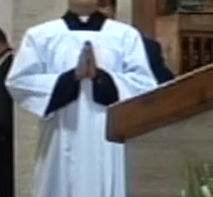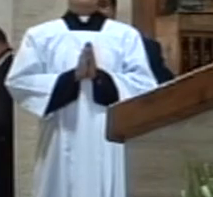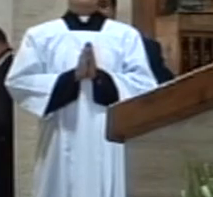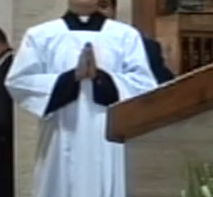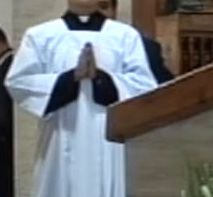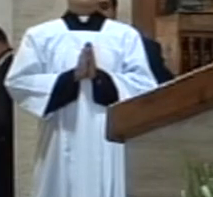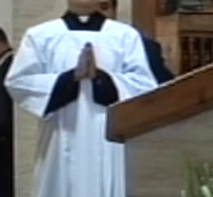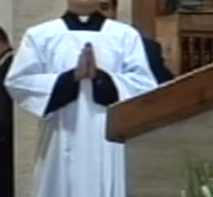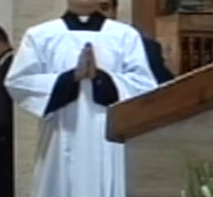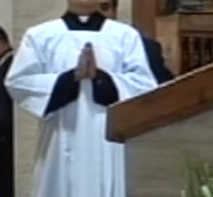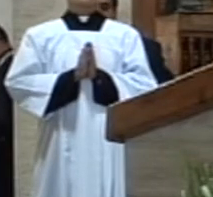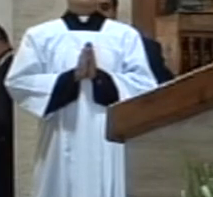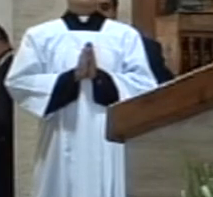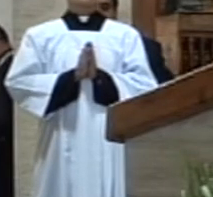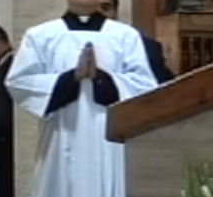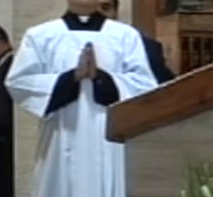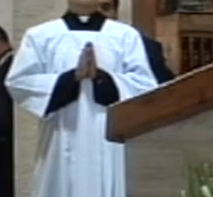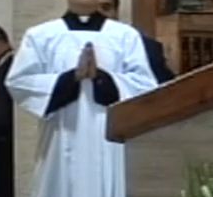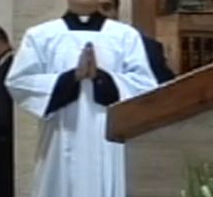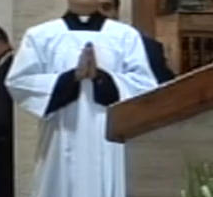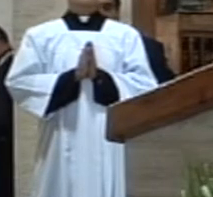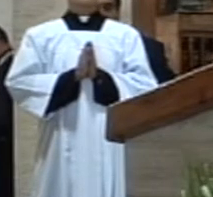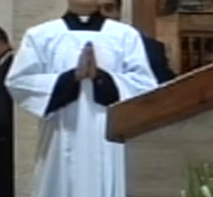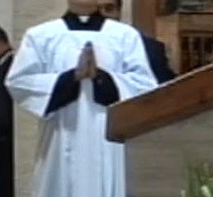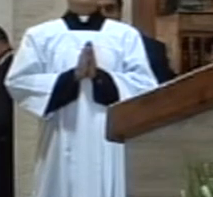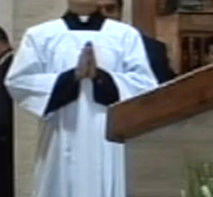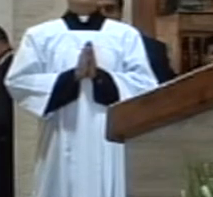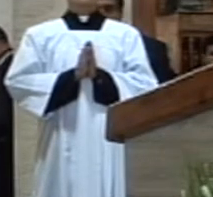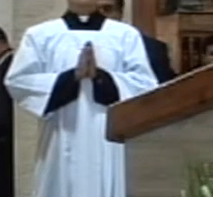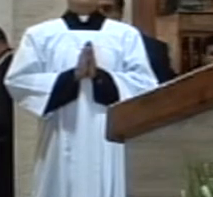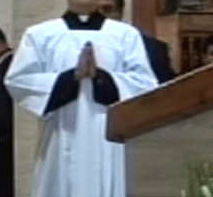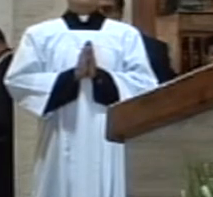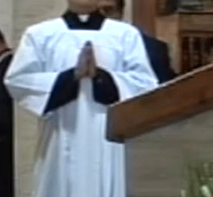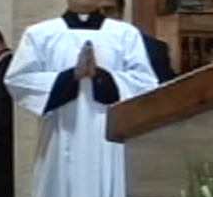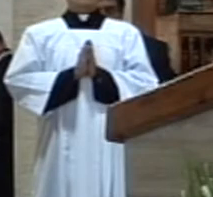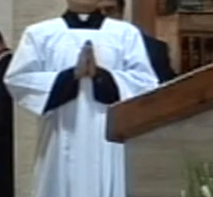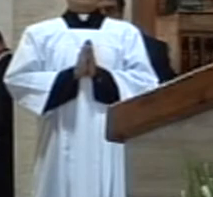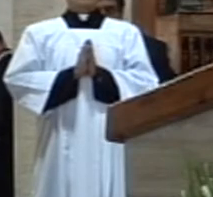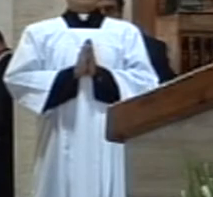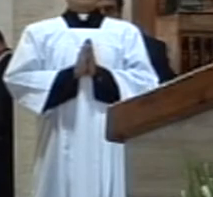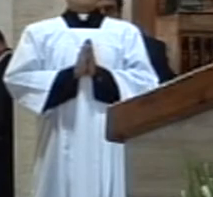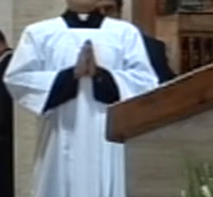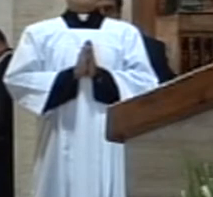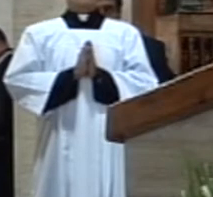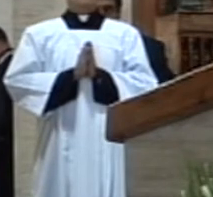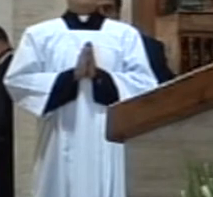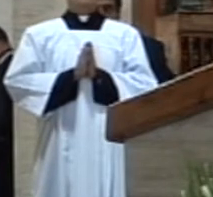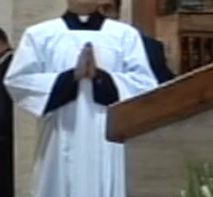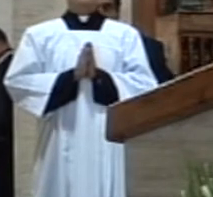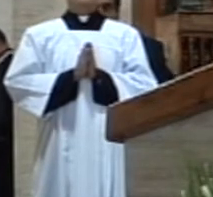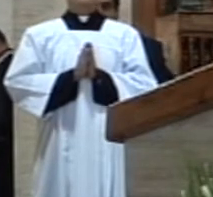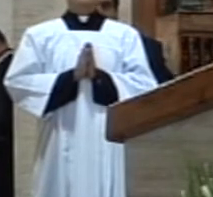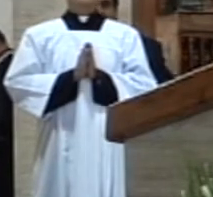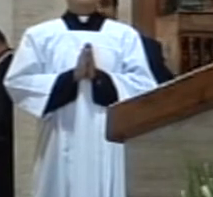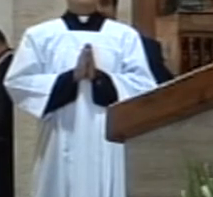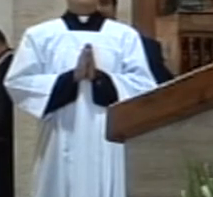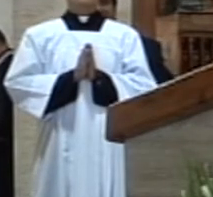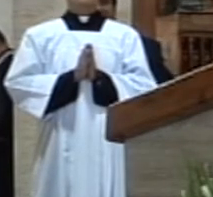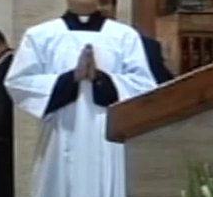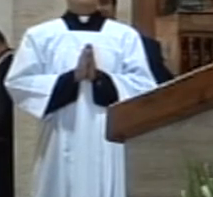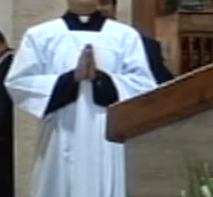necesitados. Dejemos, pues, que el Espíritu Santo hable a nuestros corazones.